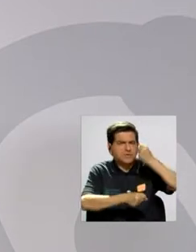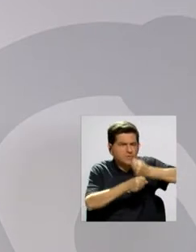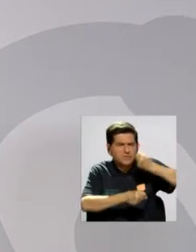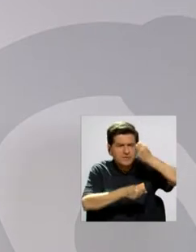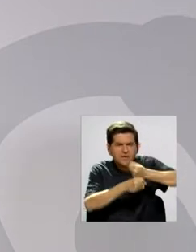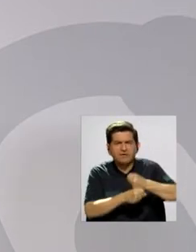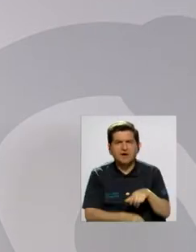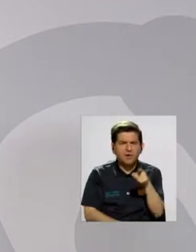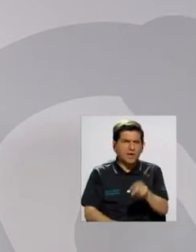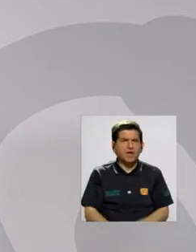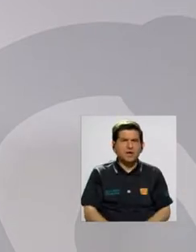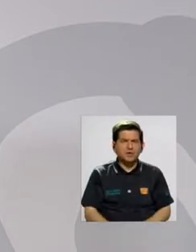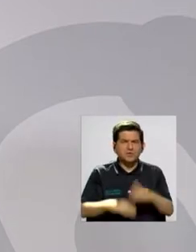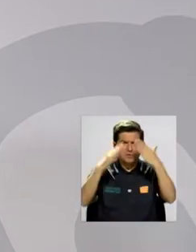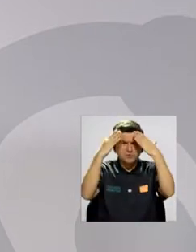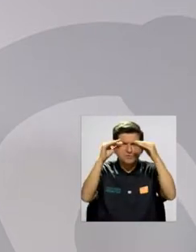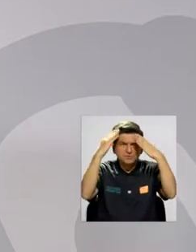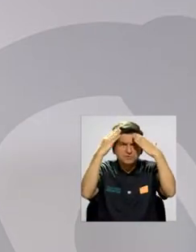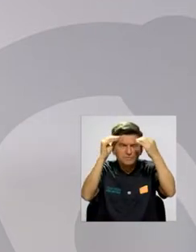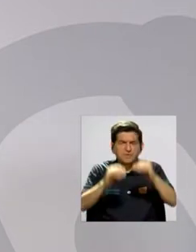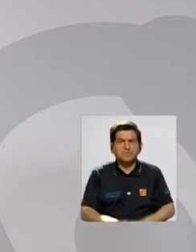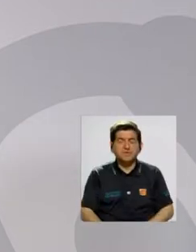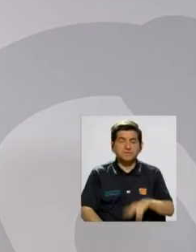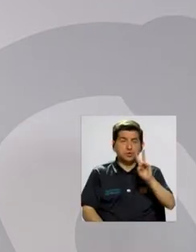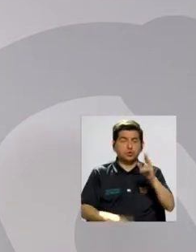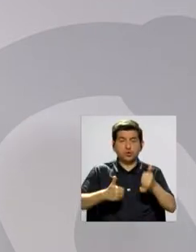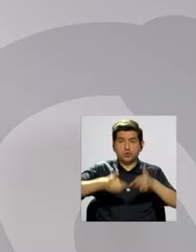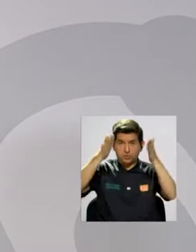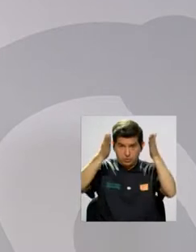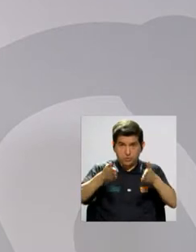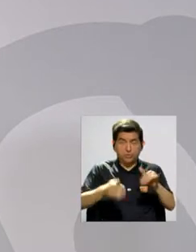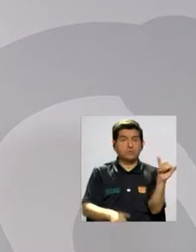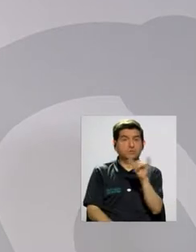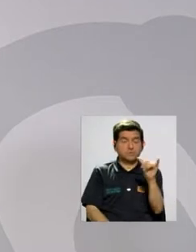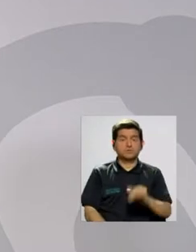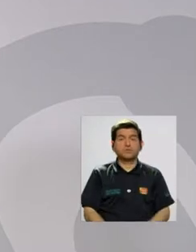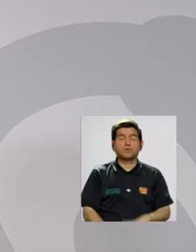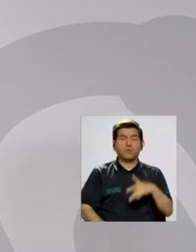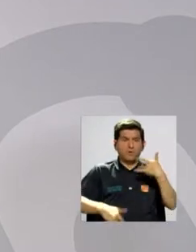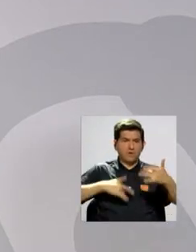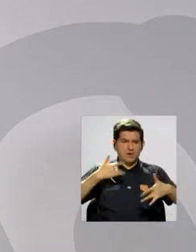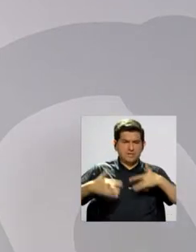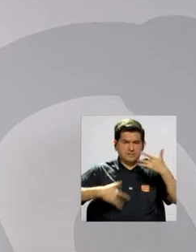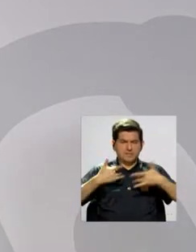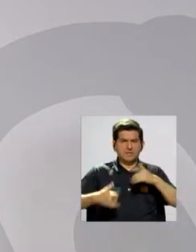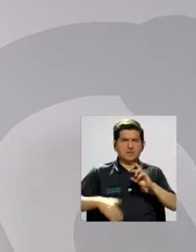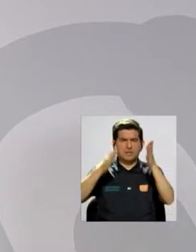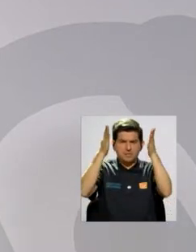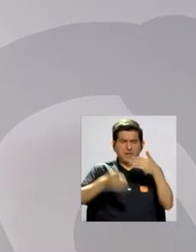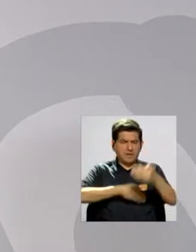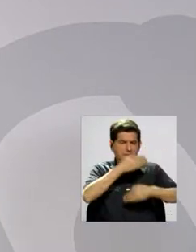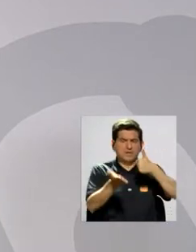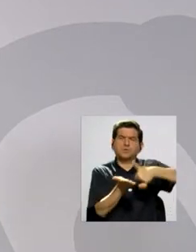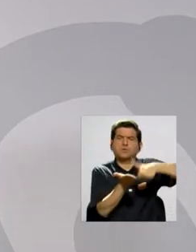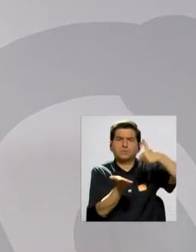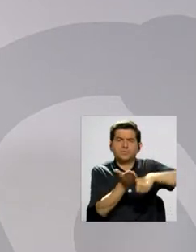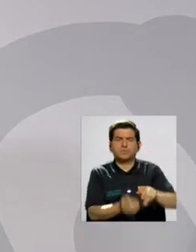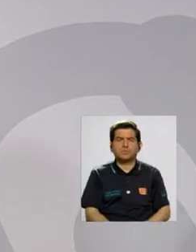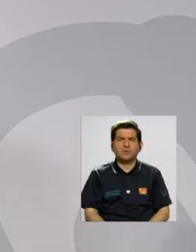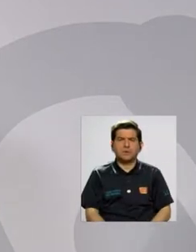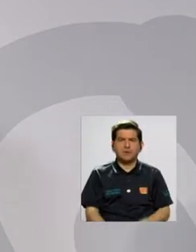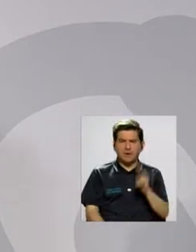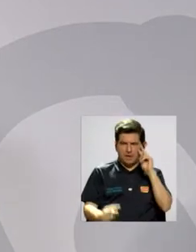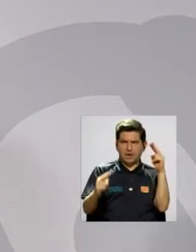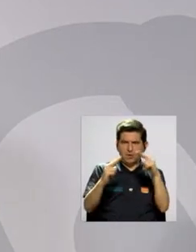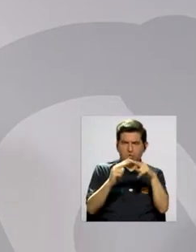donde recogen información no solamente de los dos candidatos, sino del sentir de los costarricenses en este proceso electoral. Les invito a que